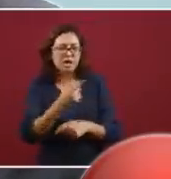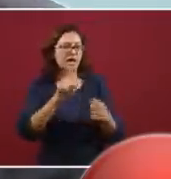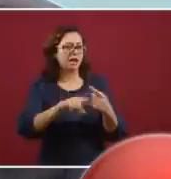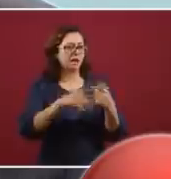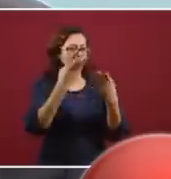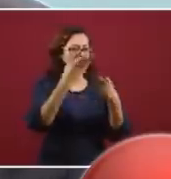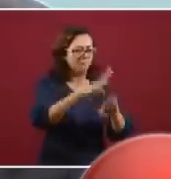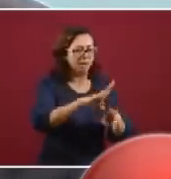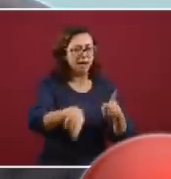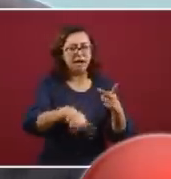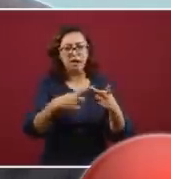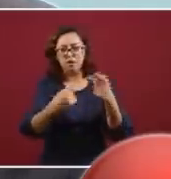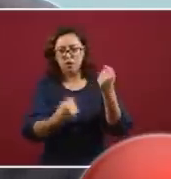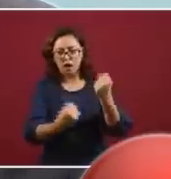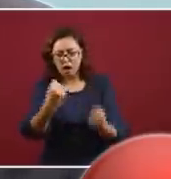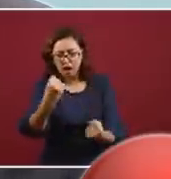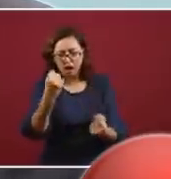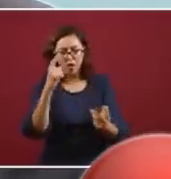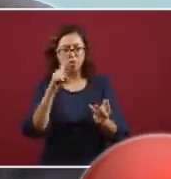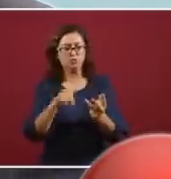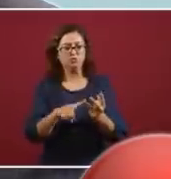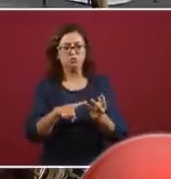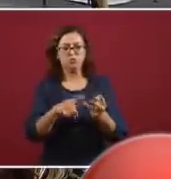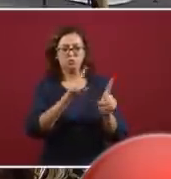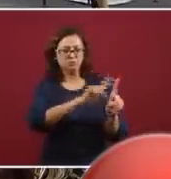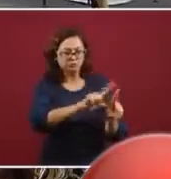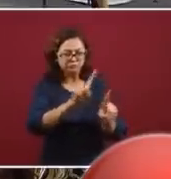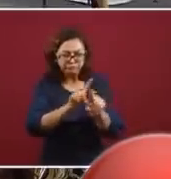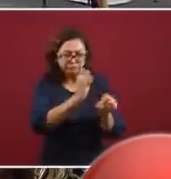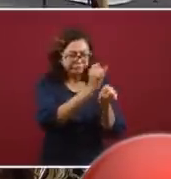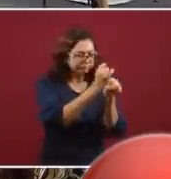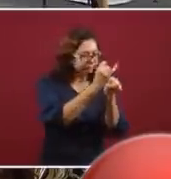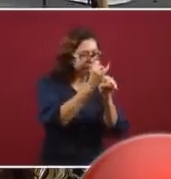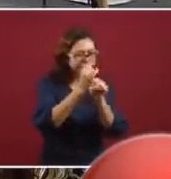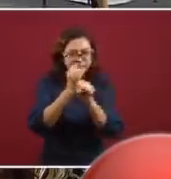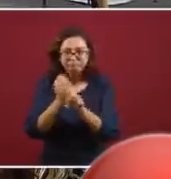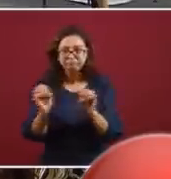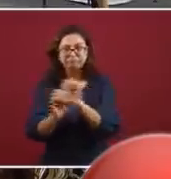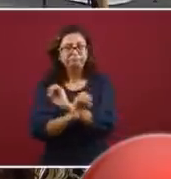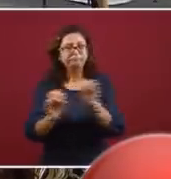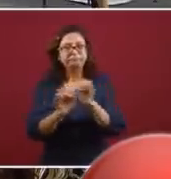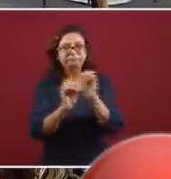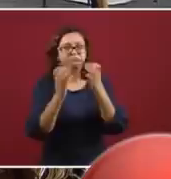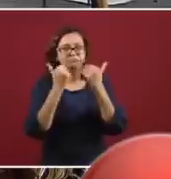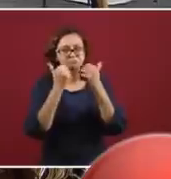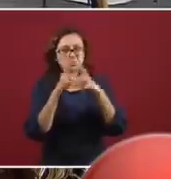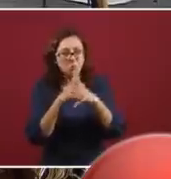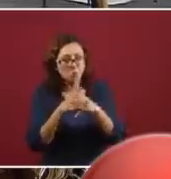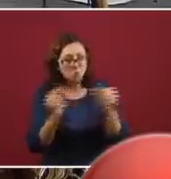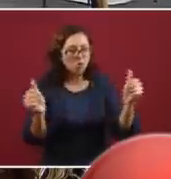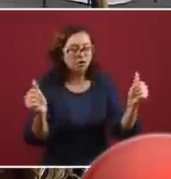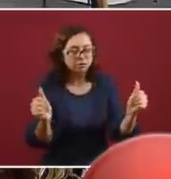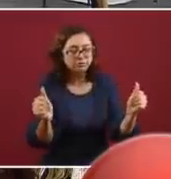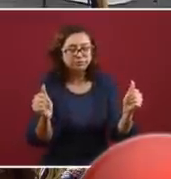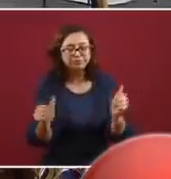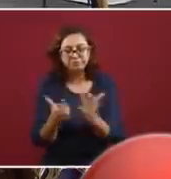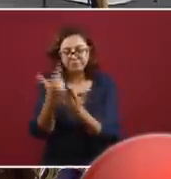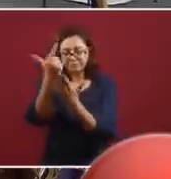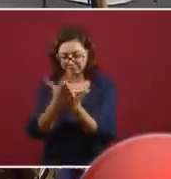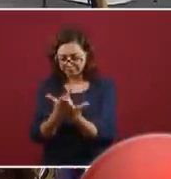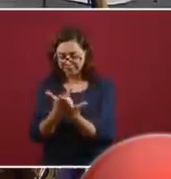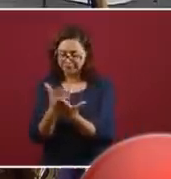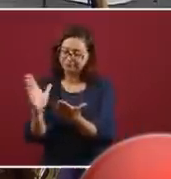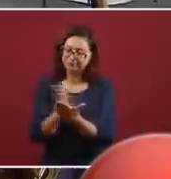financiero, vehículos, etcétera. Después de hacer toda una investigación, se llevan a esa subcuenta de